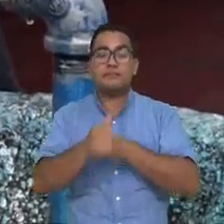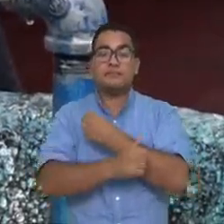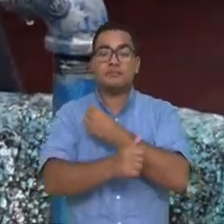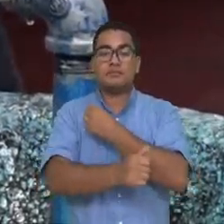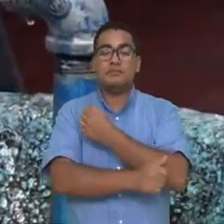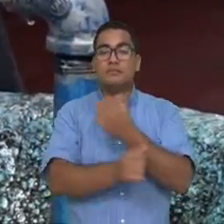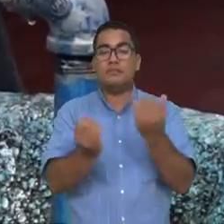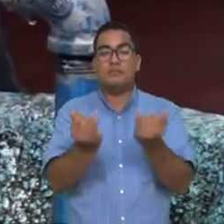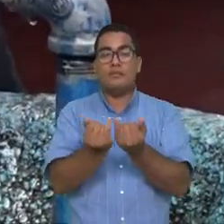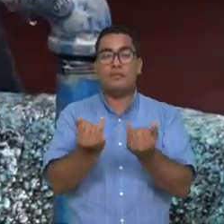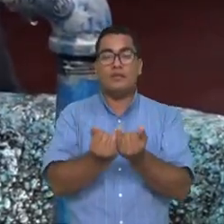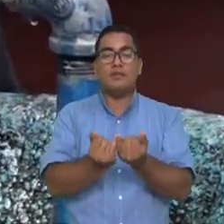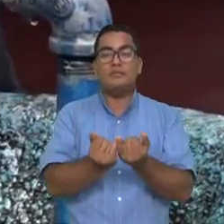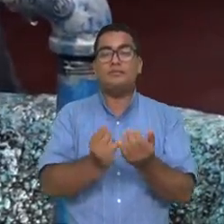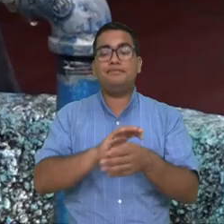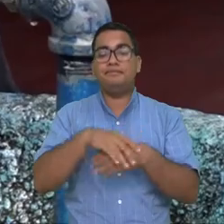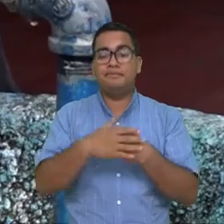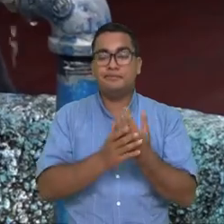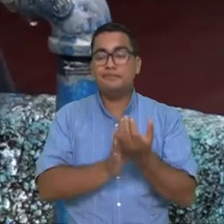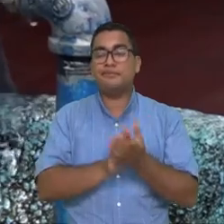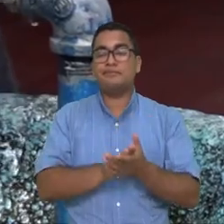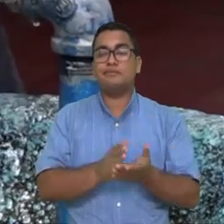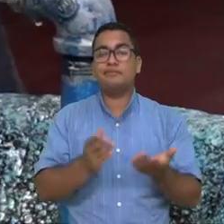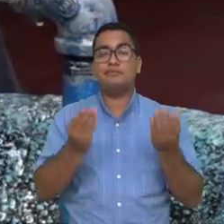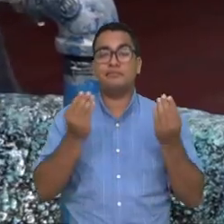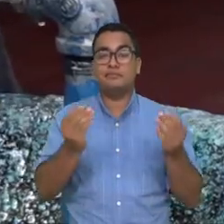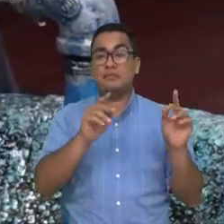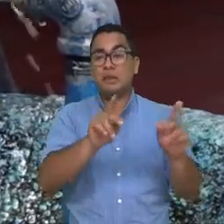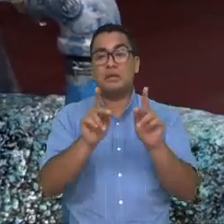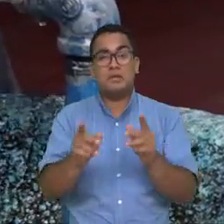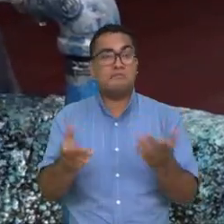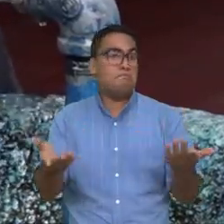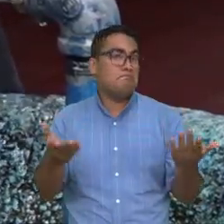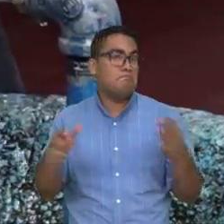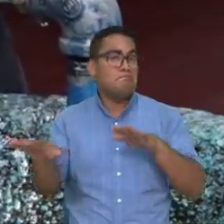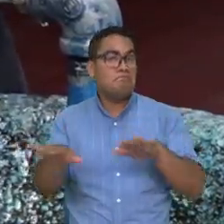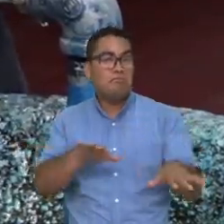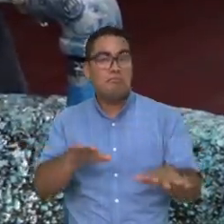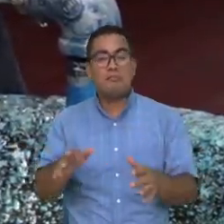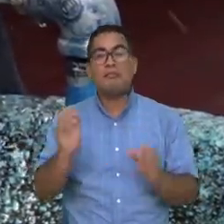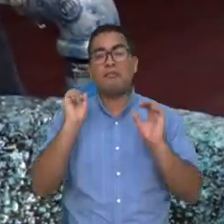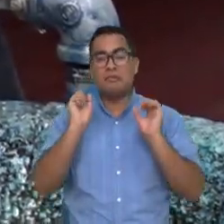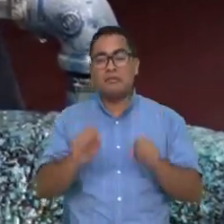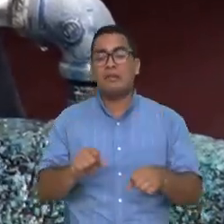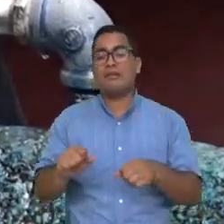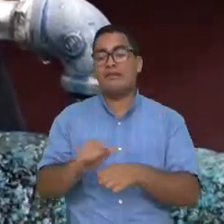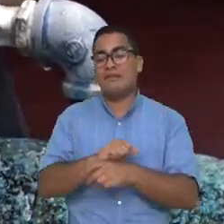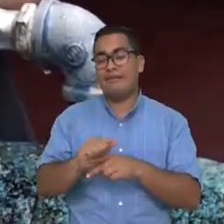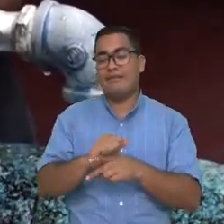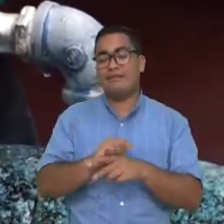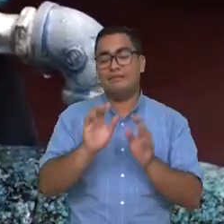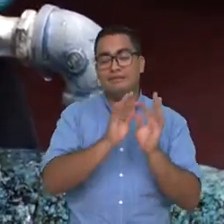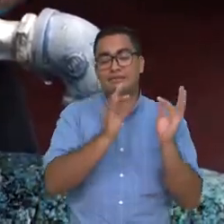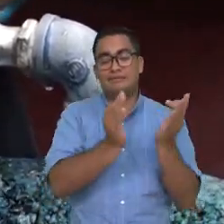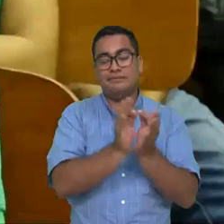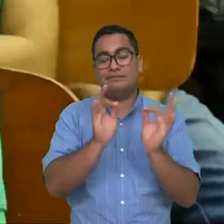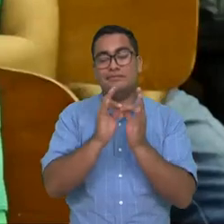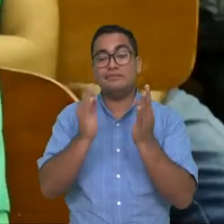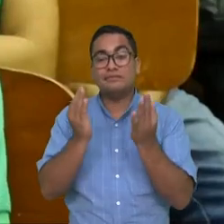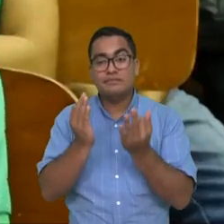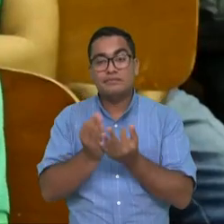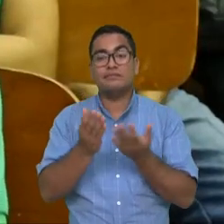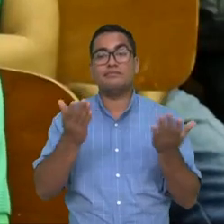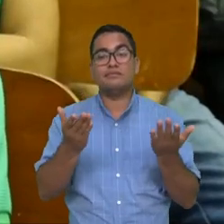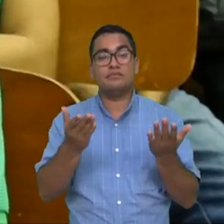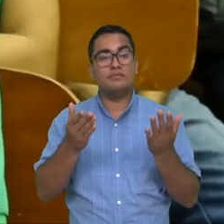y también el lavado correcto de manos, que ellos muchos no lo pueden practicar. Entonces, que lo pongan en práctica, en familia, en comunidad, todos juntos, para